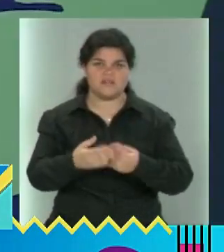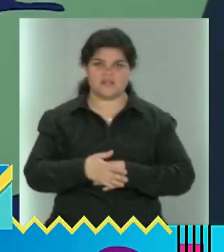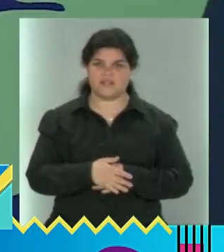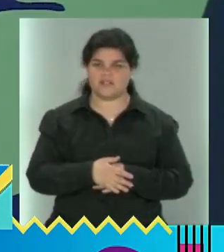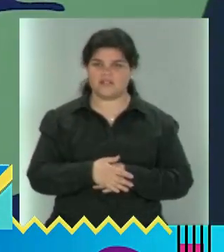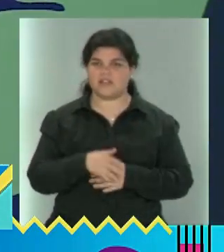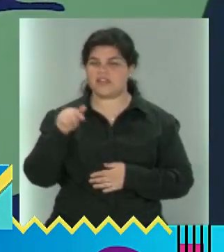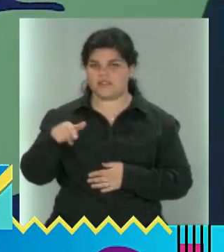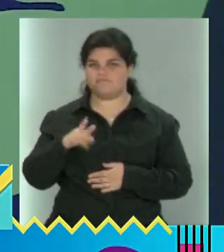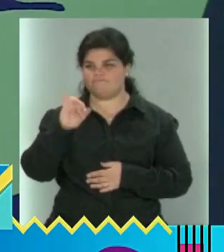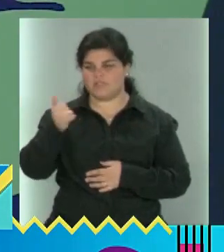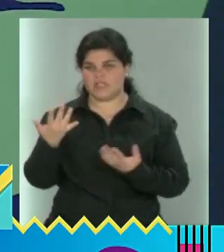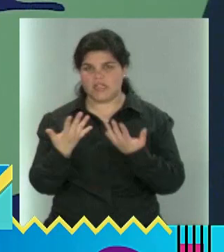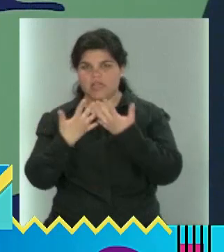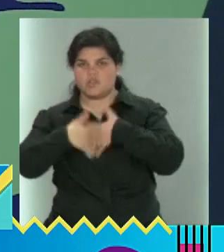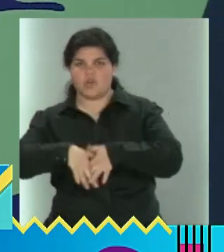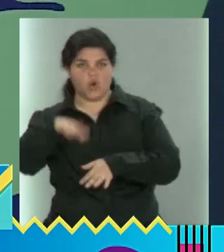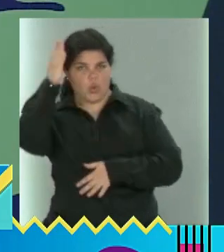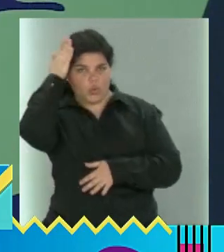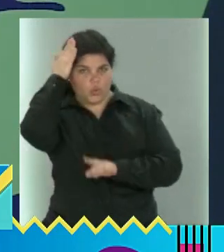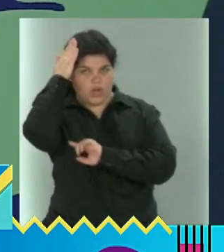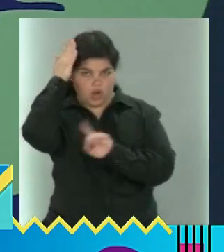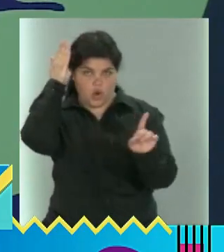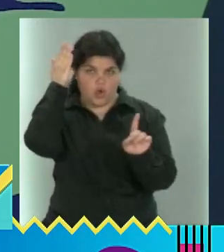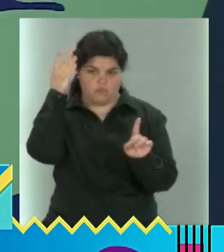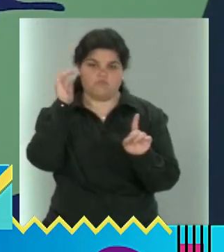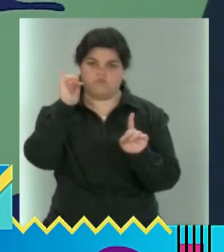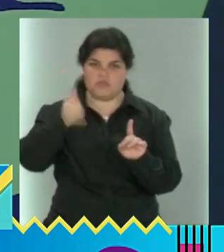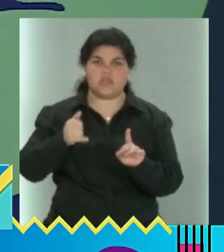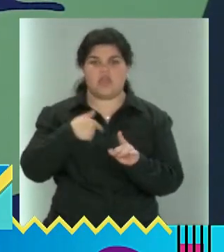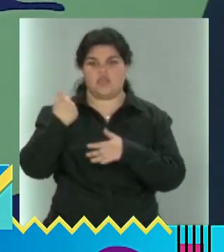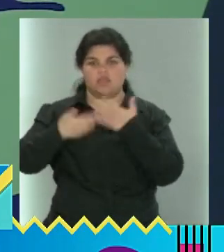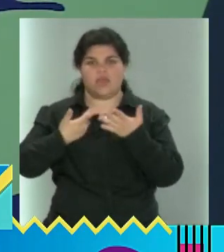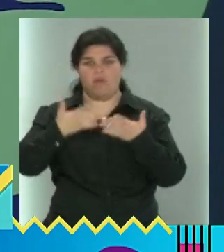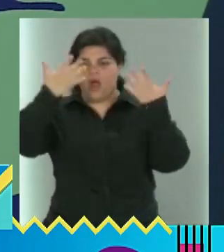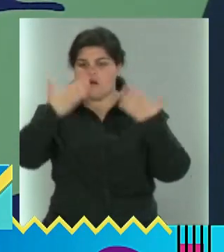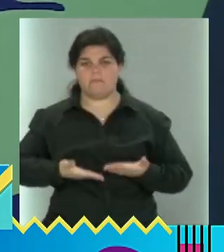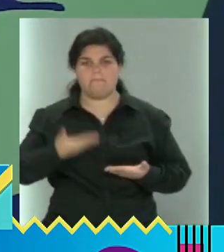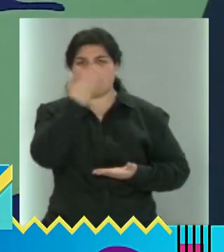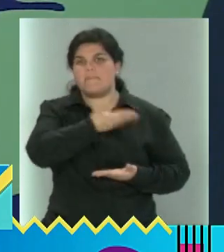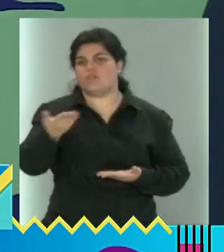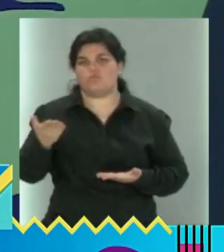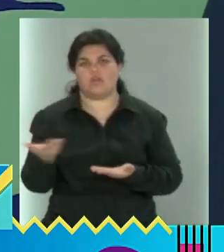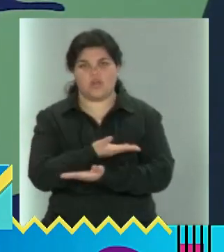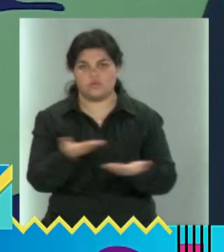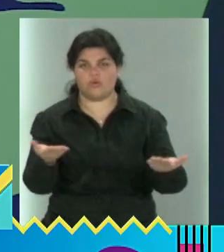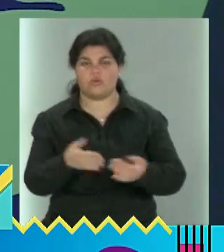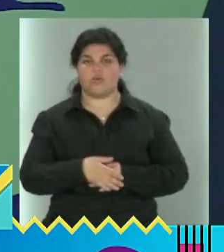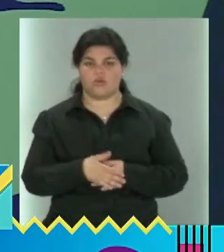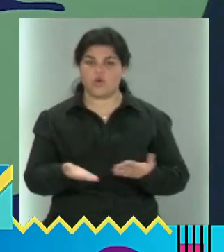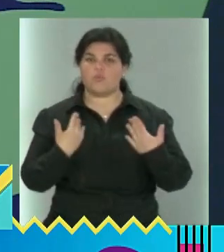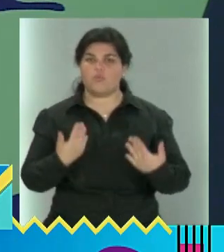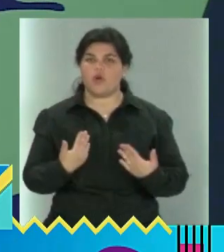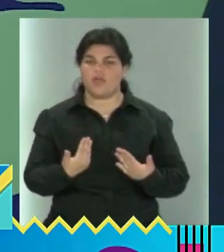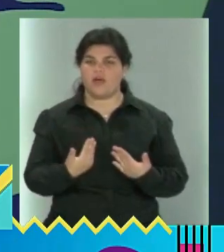que ver, aunque no tiene que ver con la cultura, tiene que ver con la naturaleza humana. Uh-huh. Y con una posibilidad de, bueno, eso, desarrollar nuestras capacidades